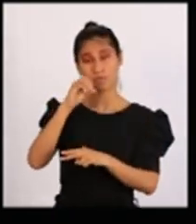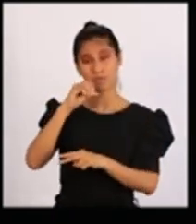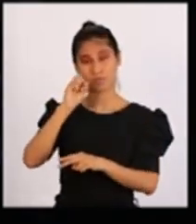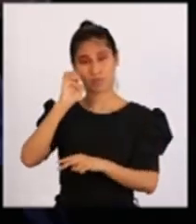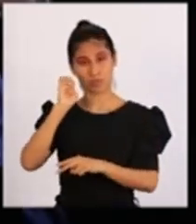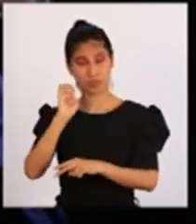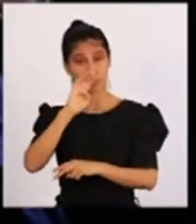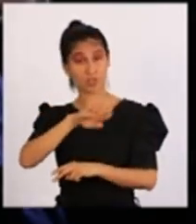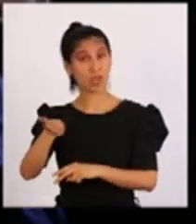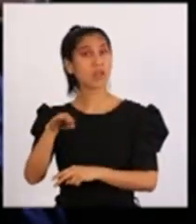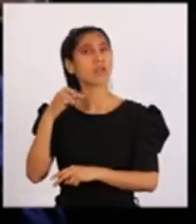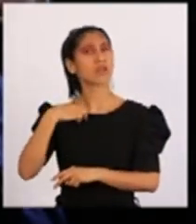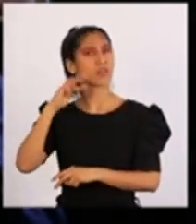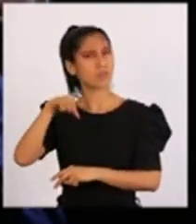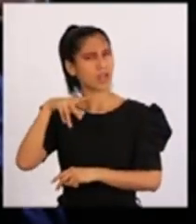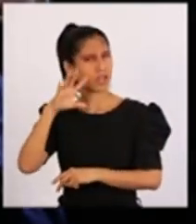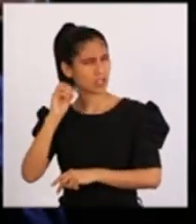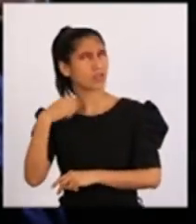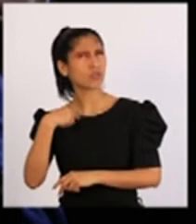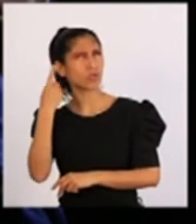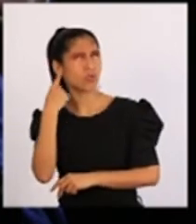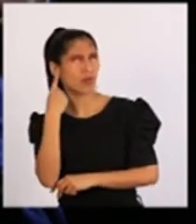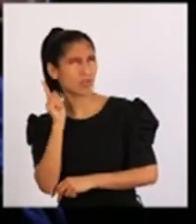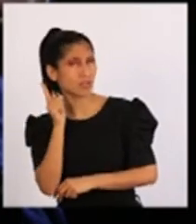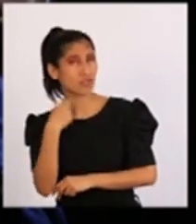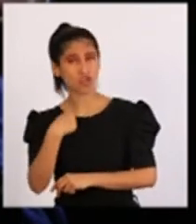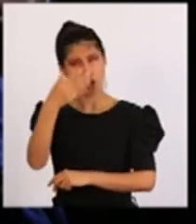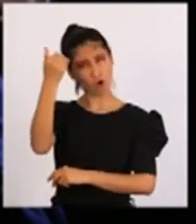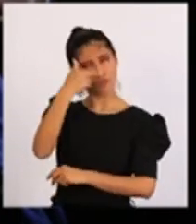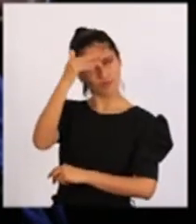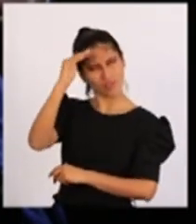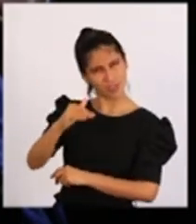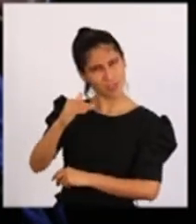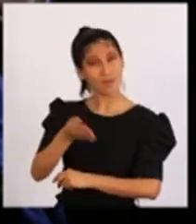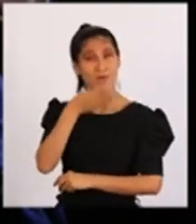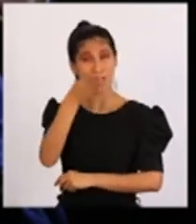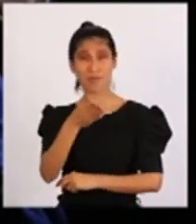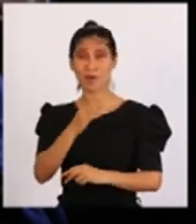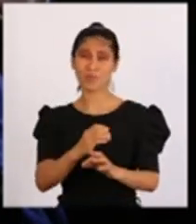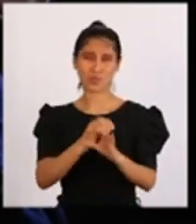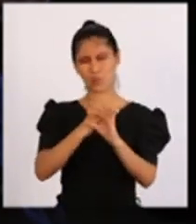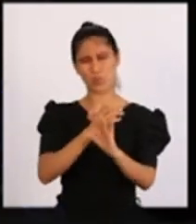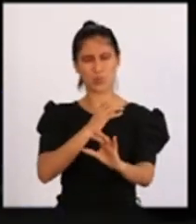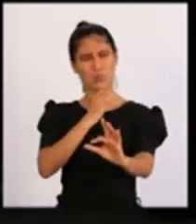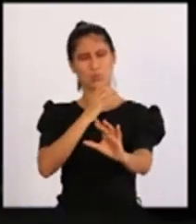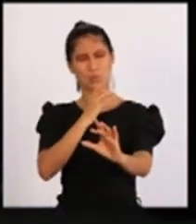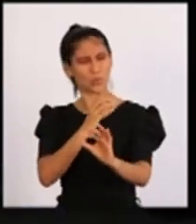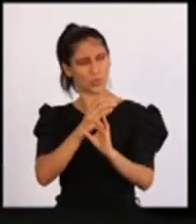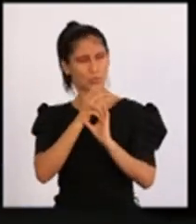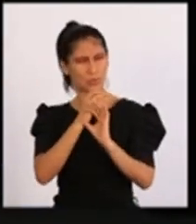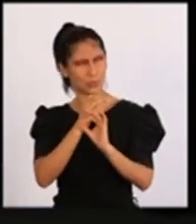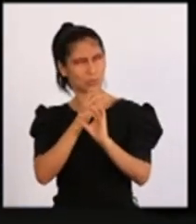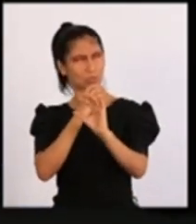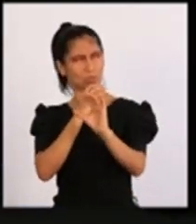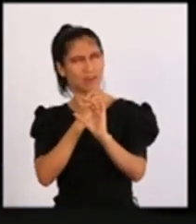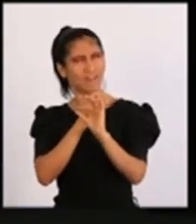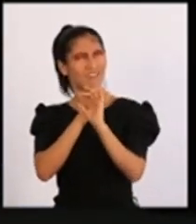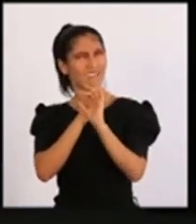escuchado. Yo chiquito iba con violín y Pizarro Cerrón me hicieron